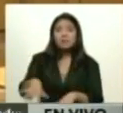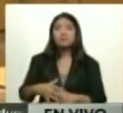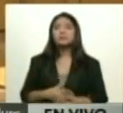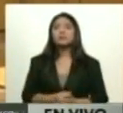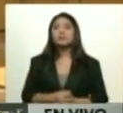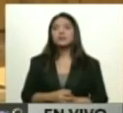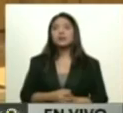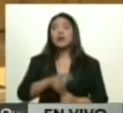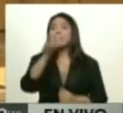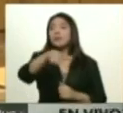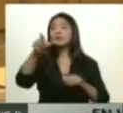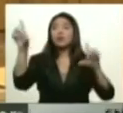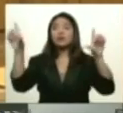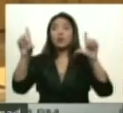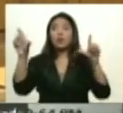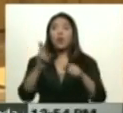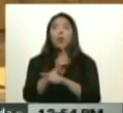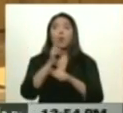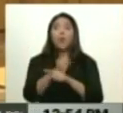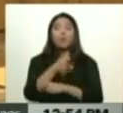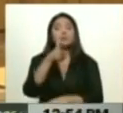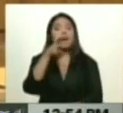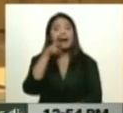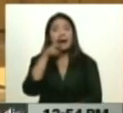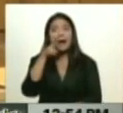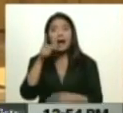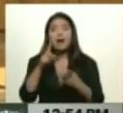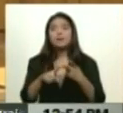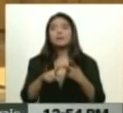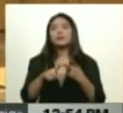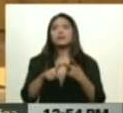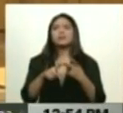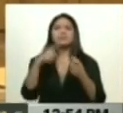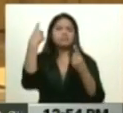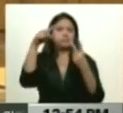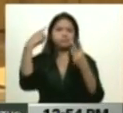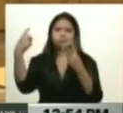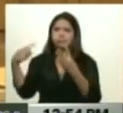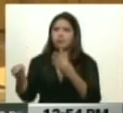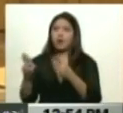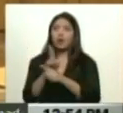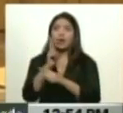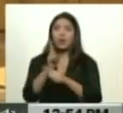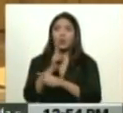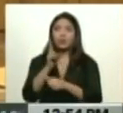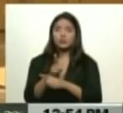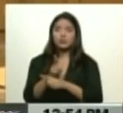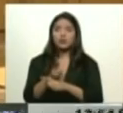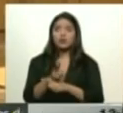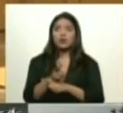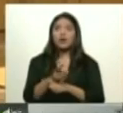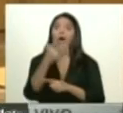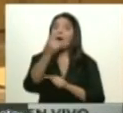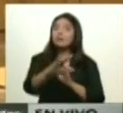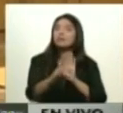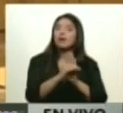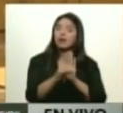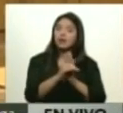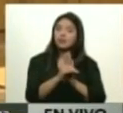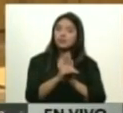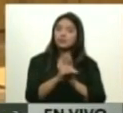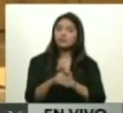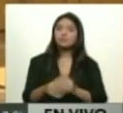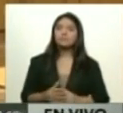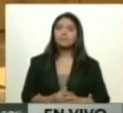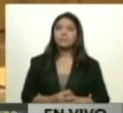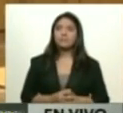de televisión usan como cámaras, DVC Pro, etcétera, etcétera, etcétera, quienes tengan derecho a